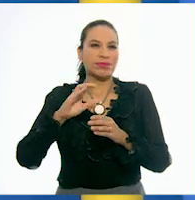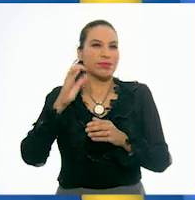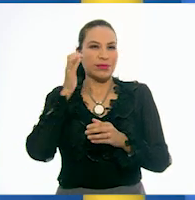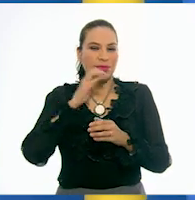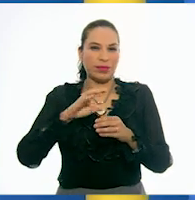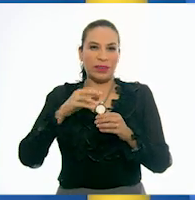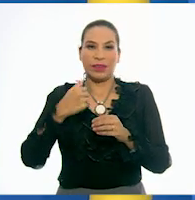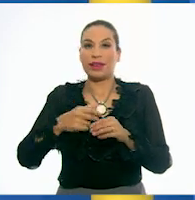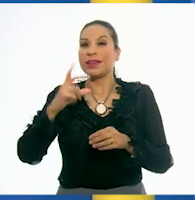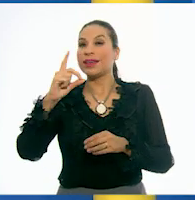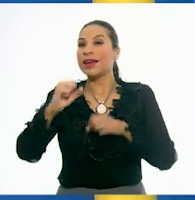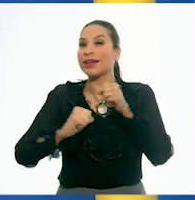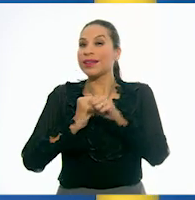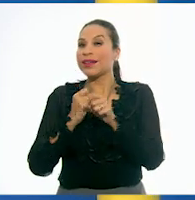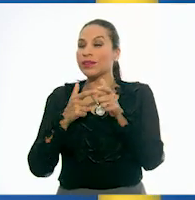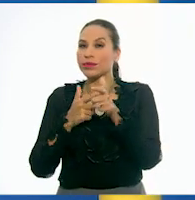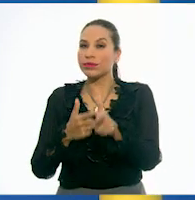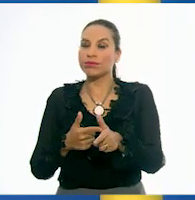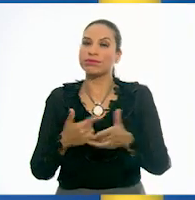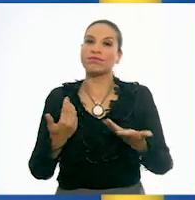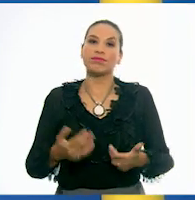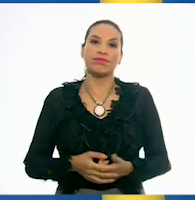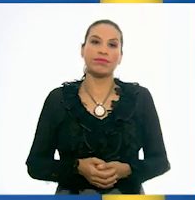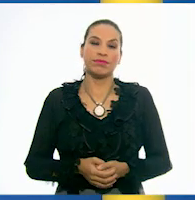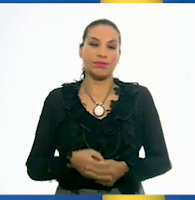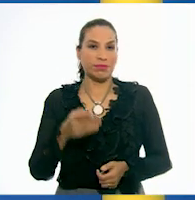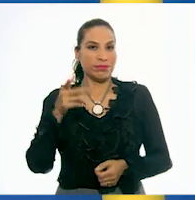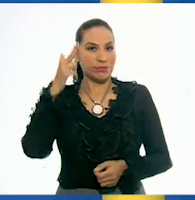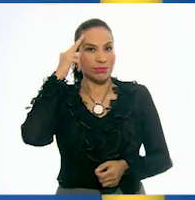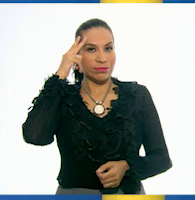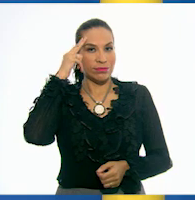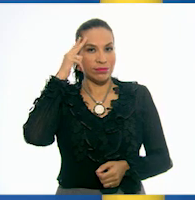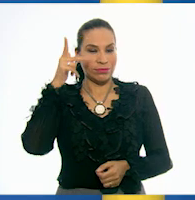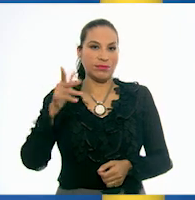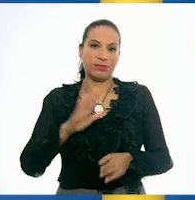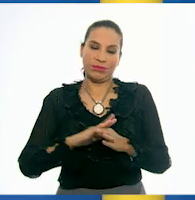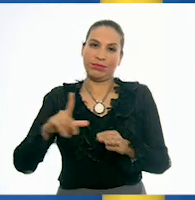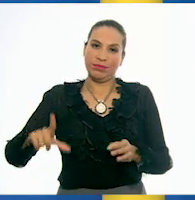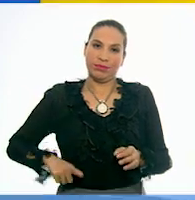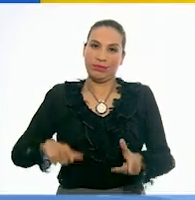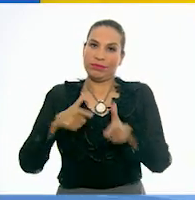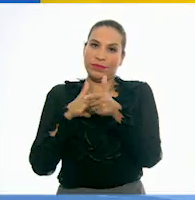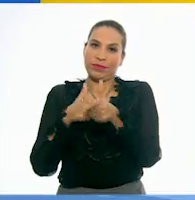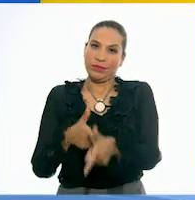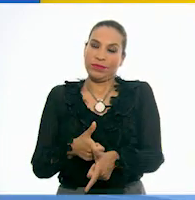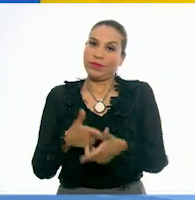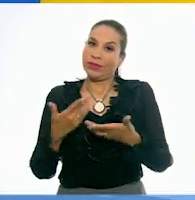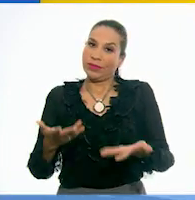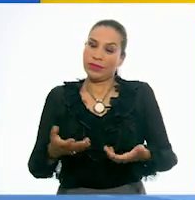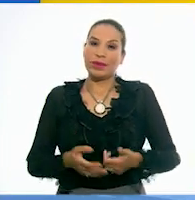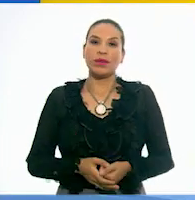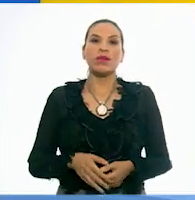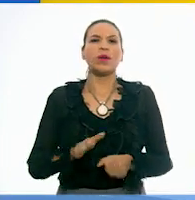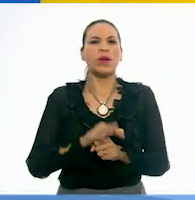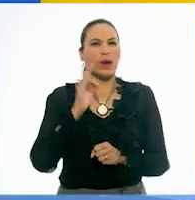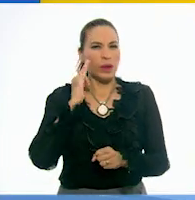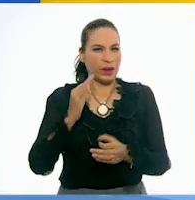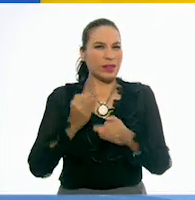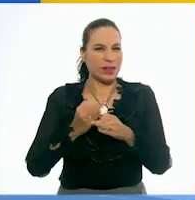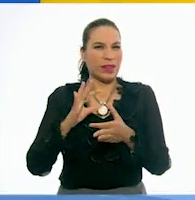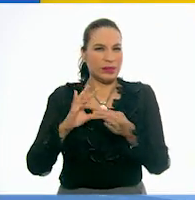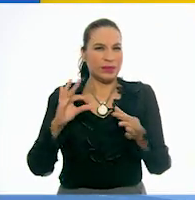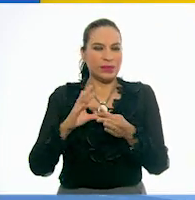habían pasado 30 años, estuvo Porfirio Díaz en el gobierno. Exacto. Y como habíamos